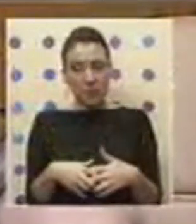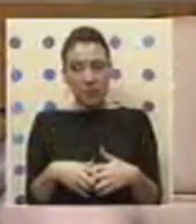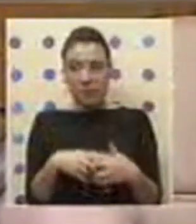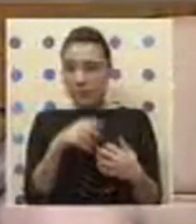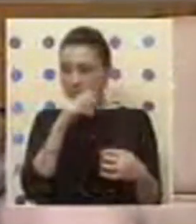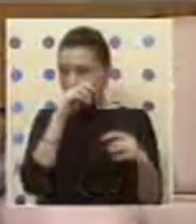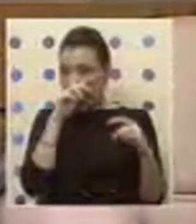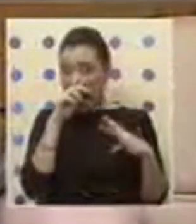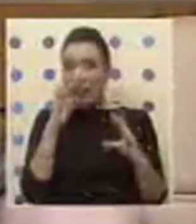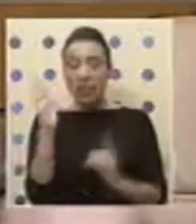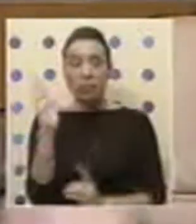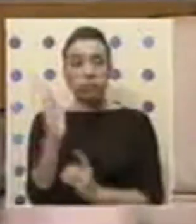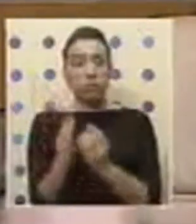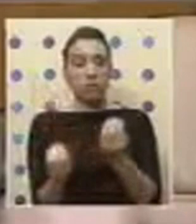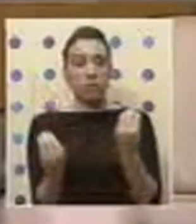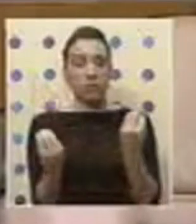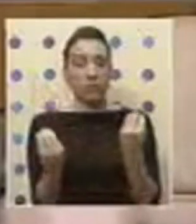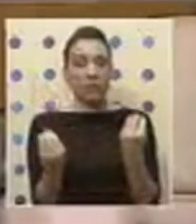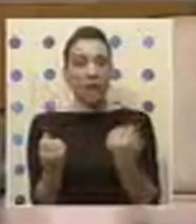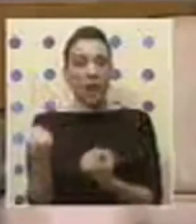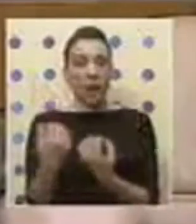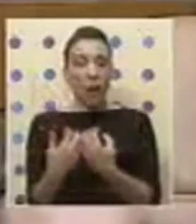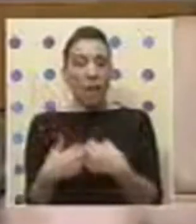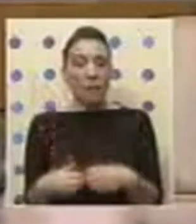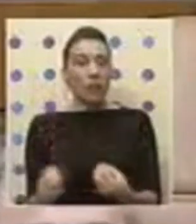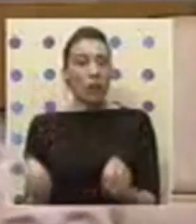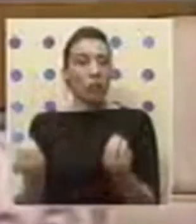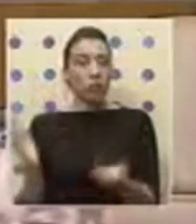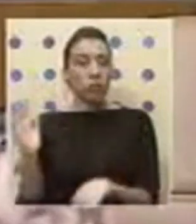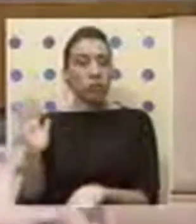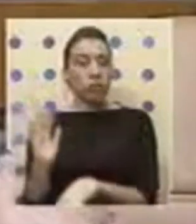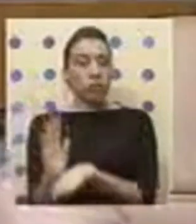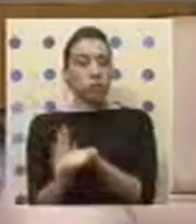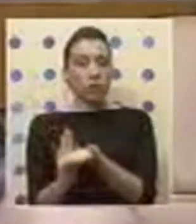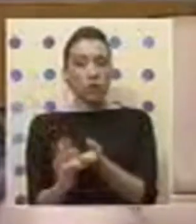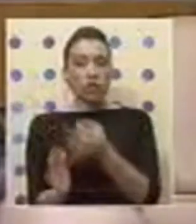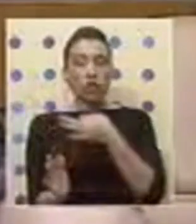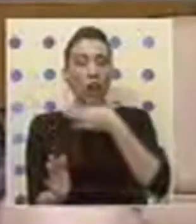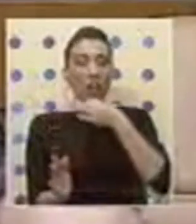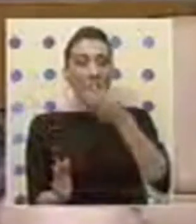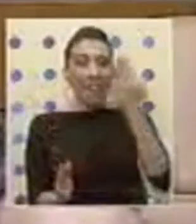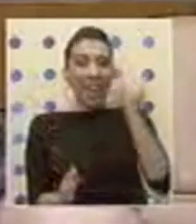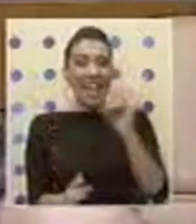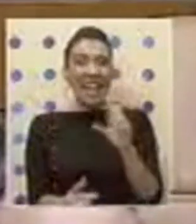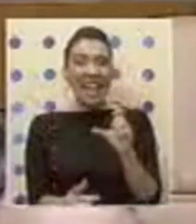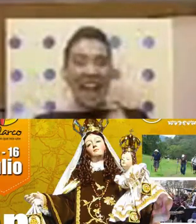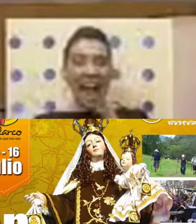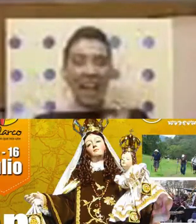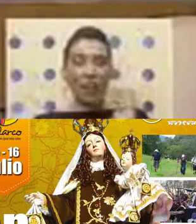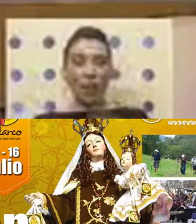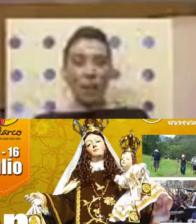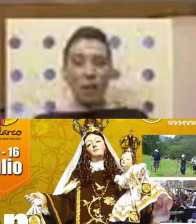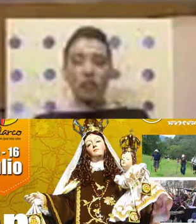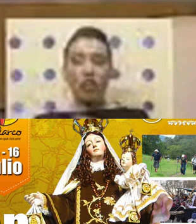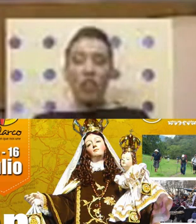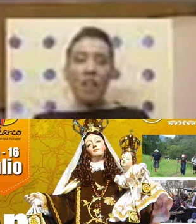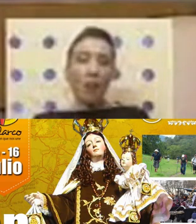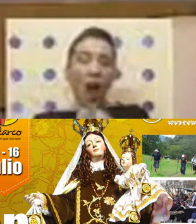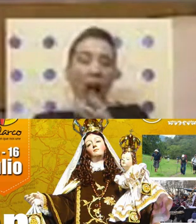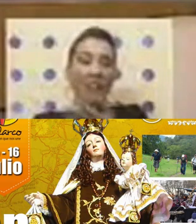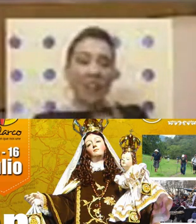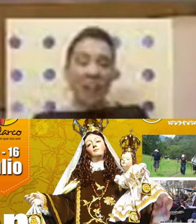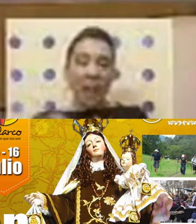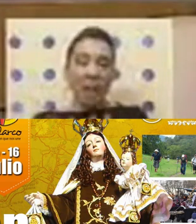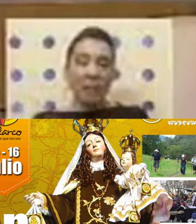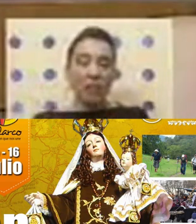A Chile le ha ido bien, a nuestros empresarios le ha ido bien. Se los dije en ICARE el año 2012. Si tengo que hablar de los